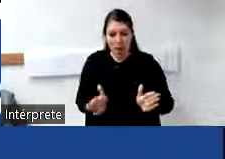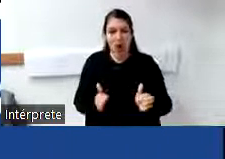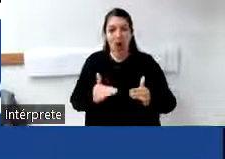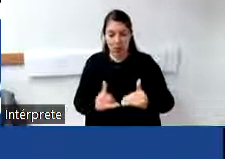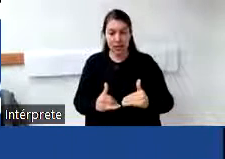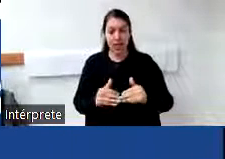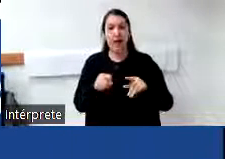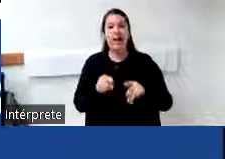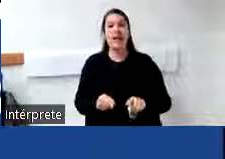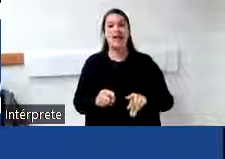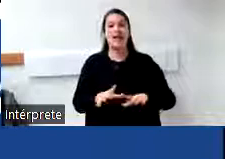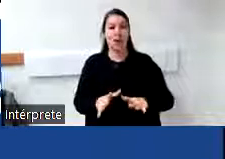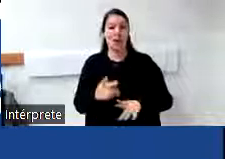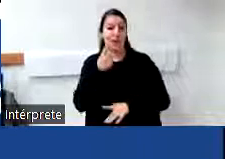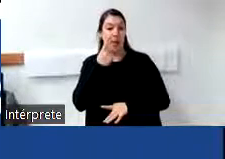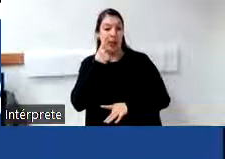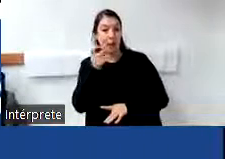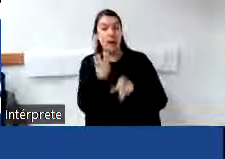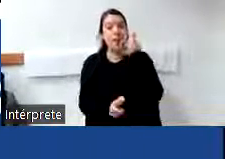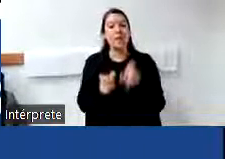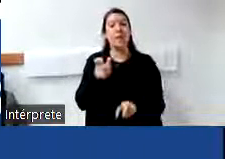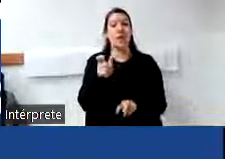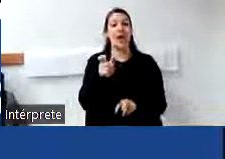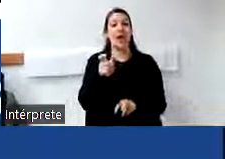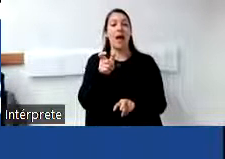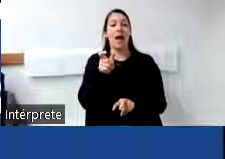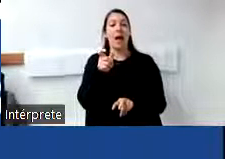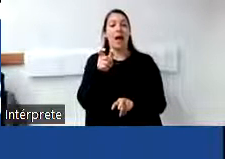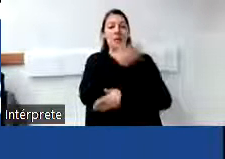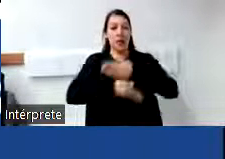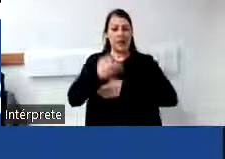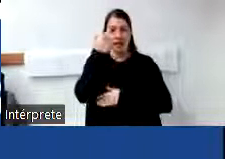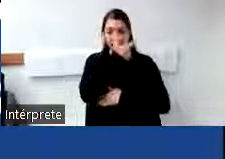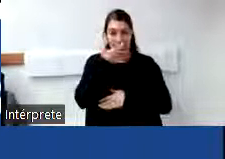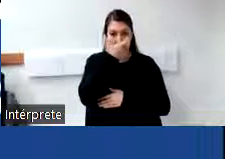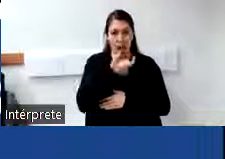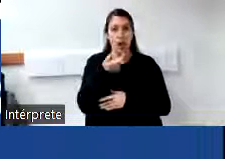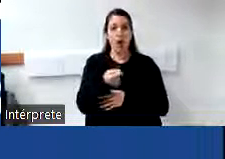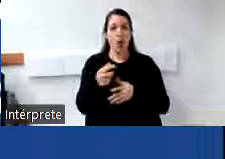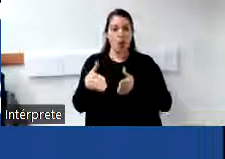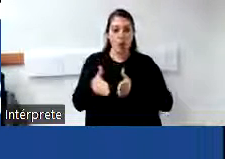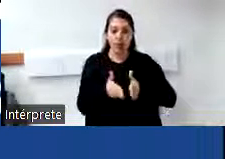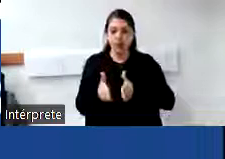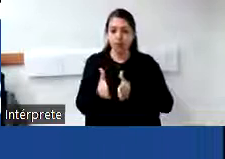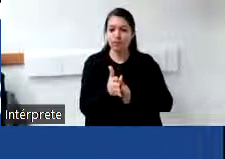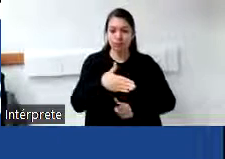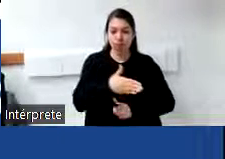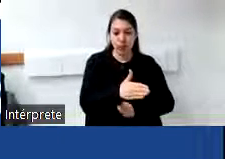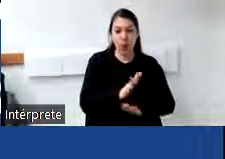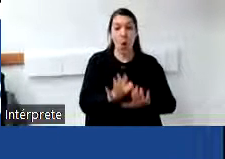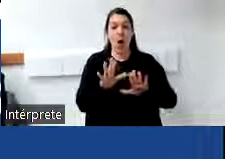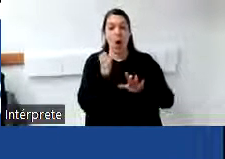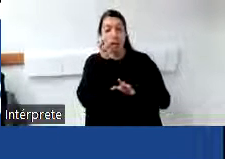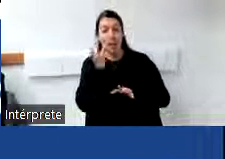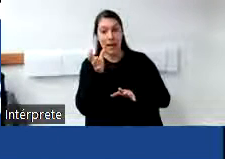baldosas que detectan, por ejemplo, las personas con discapacidad visual en cuanto a la dirección o de advertir alguna situación de